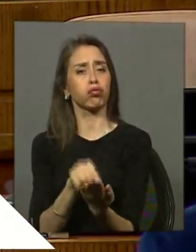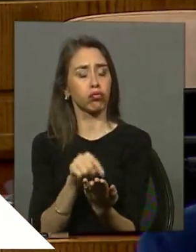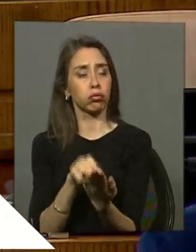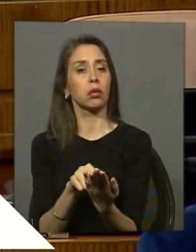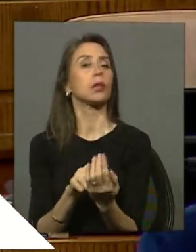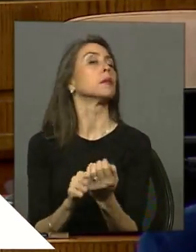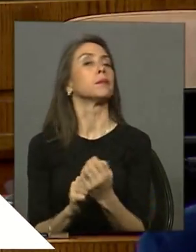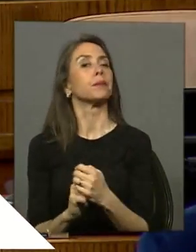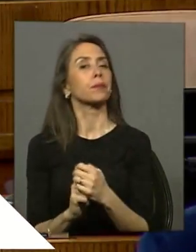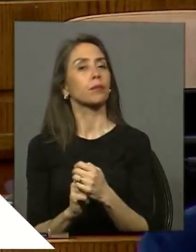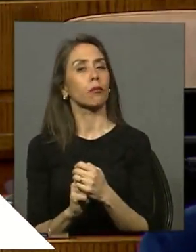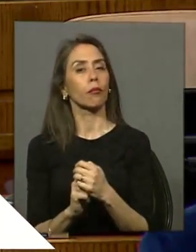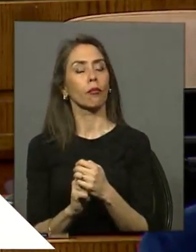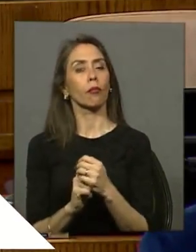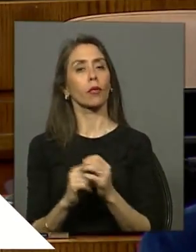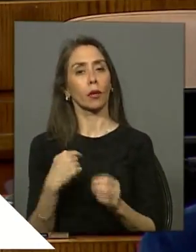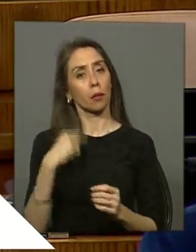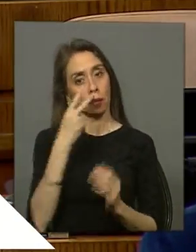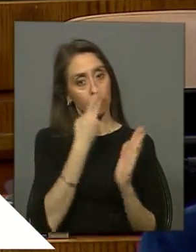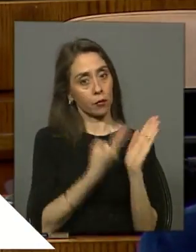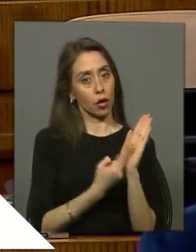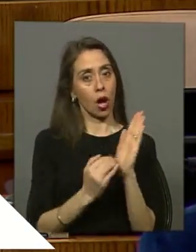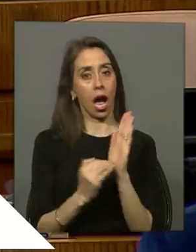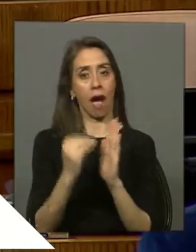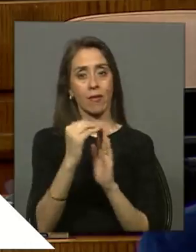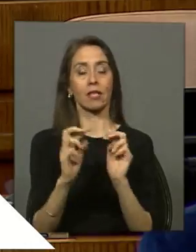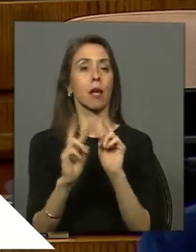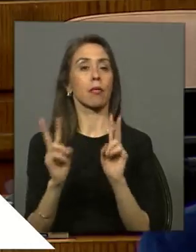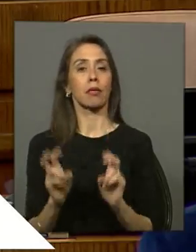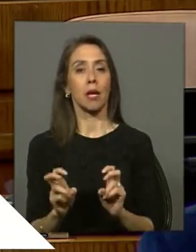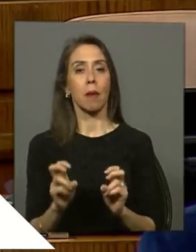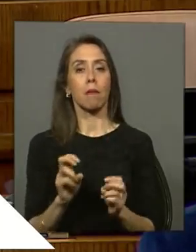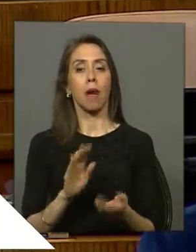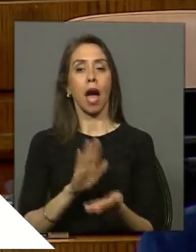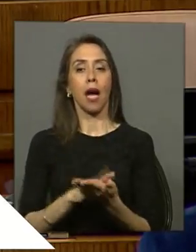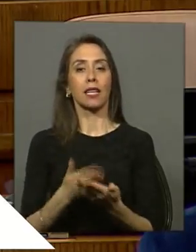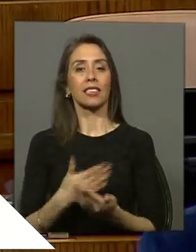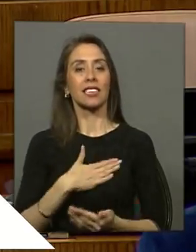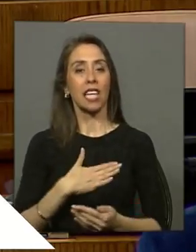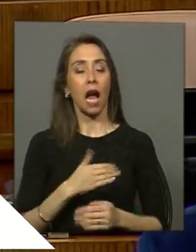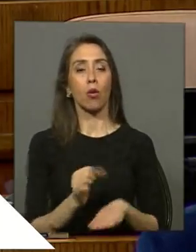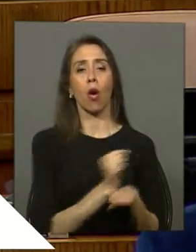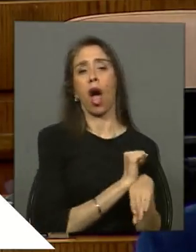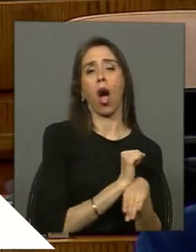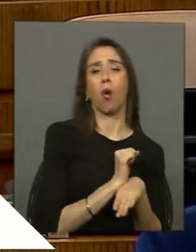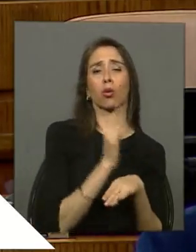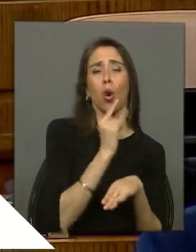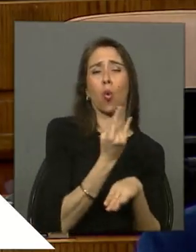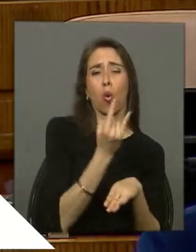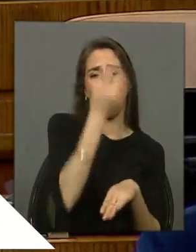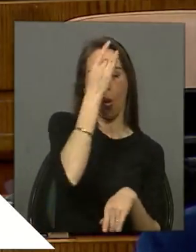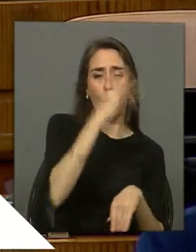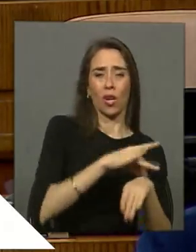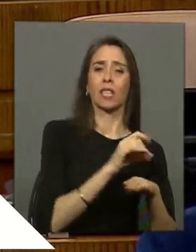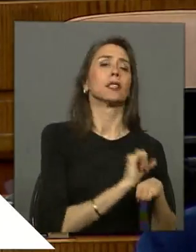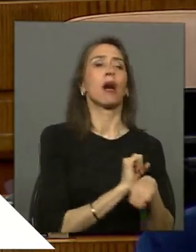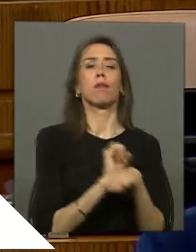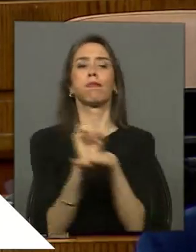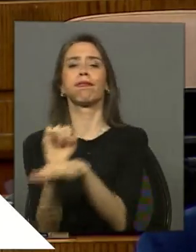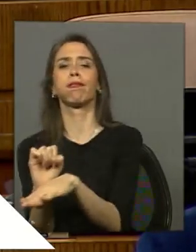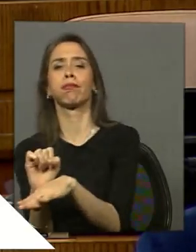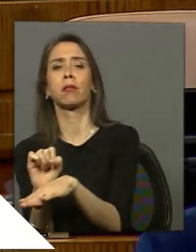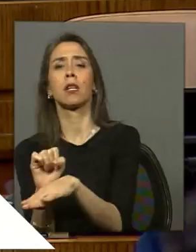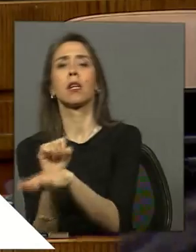después también creo que se avanza mucho en que en las materias de salud cuando hay un tratamiento de urgencia ese estacionamiento si es gratuito